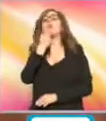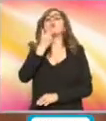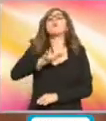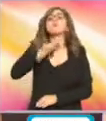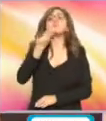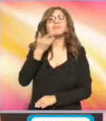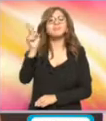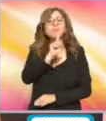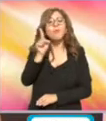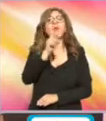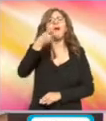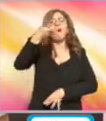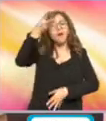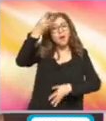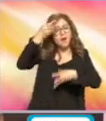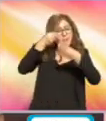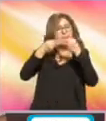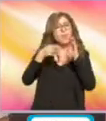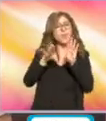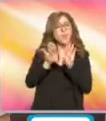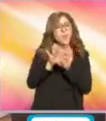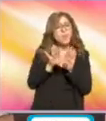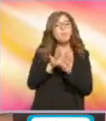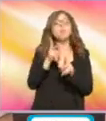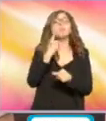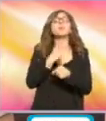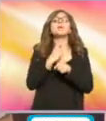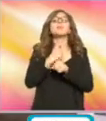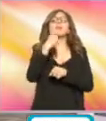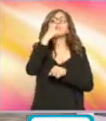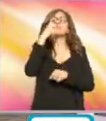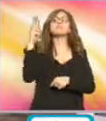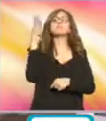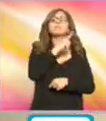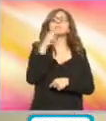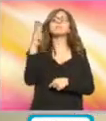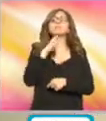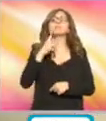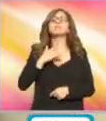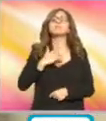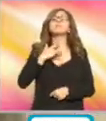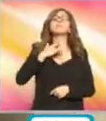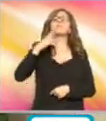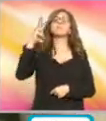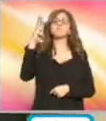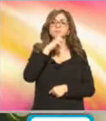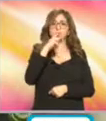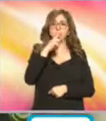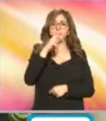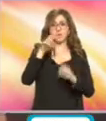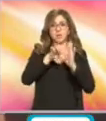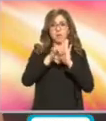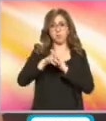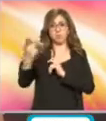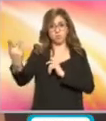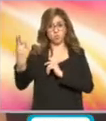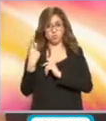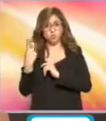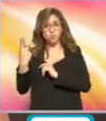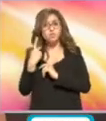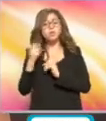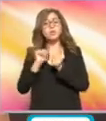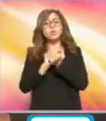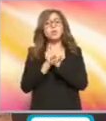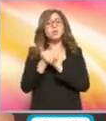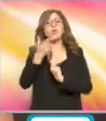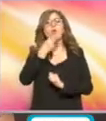Entonces, un poco aprender Sí. a esto, aprender, como decíamos, a respirar. Muy importante el control respiratorio. Cuando tú como pareja estés escuchando que